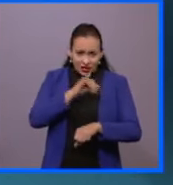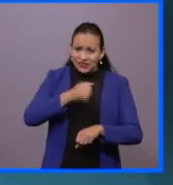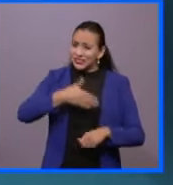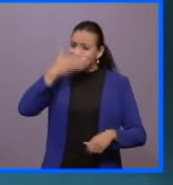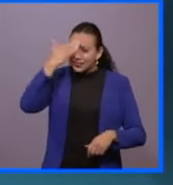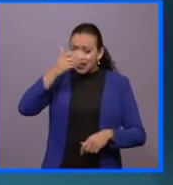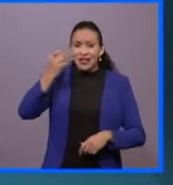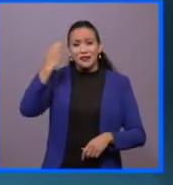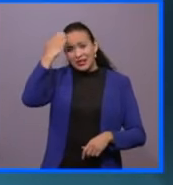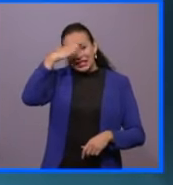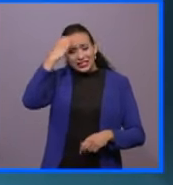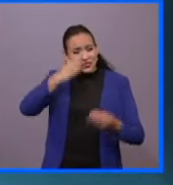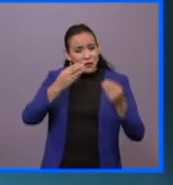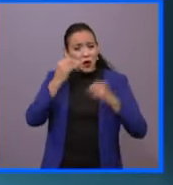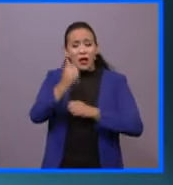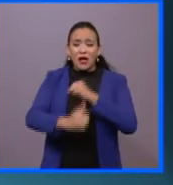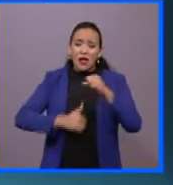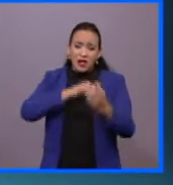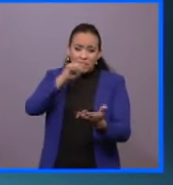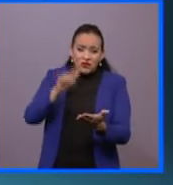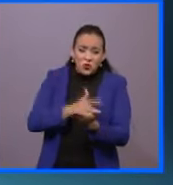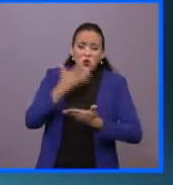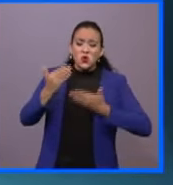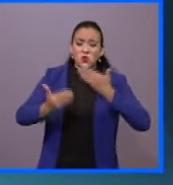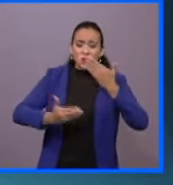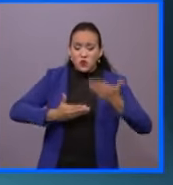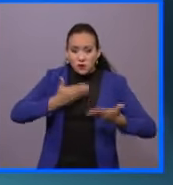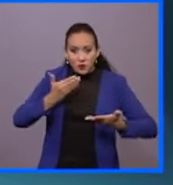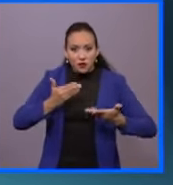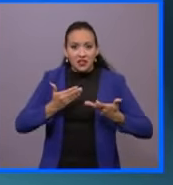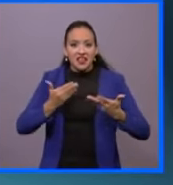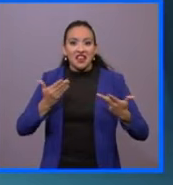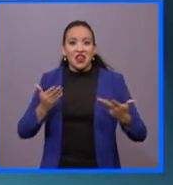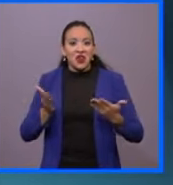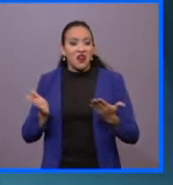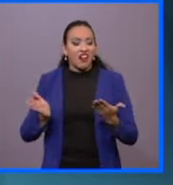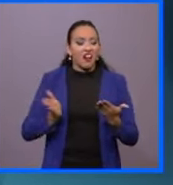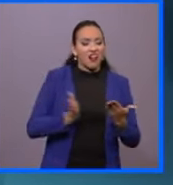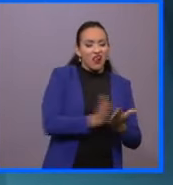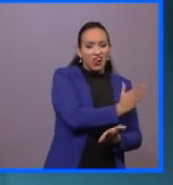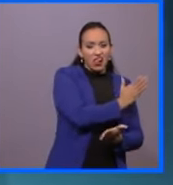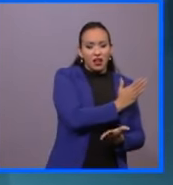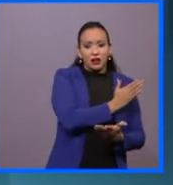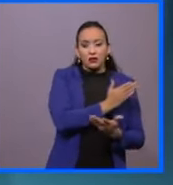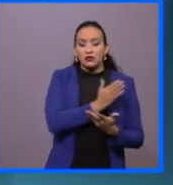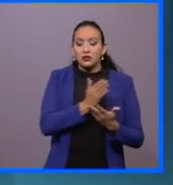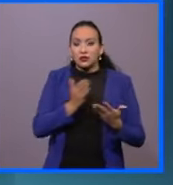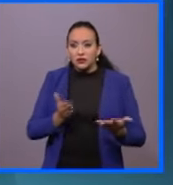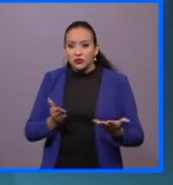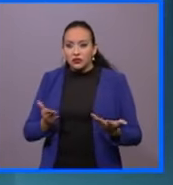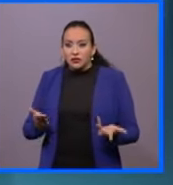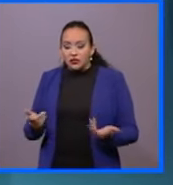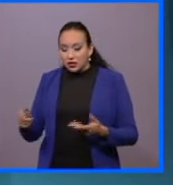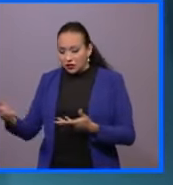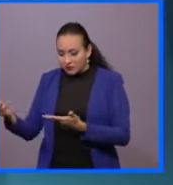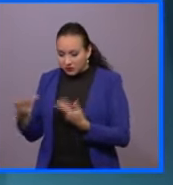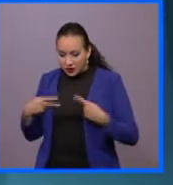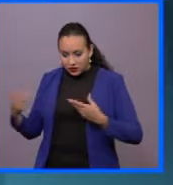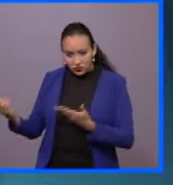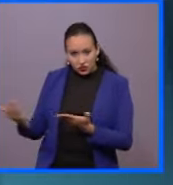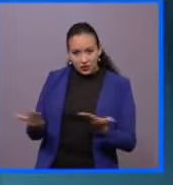señalar que sea en perjuicio de quienes nos vamos, sino realmente es en perjuicio de la sociedad a la